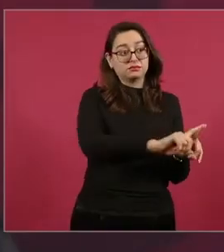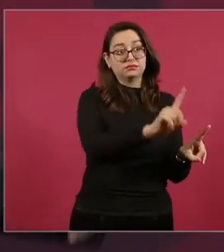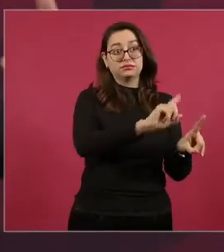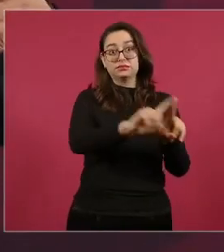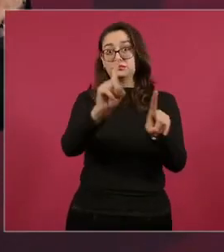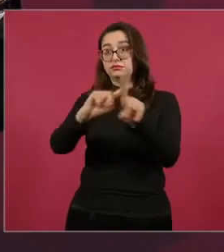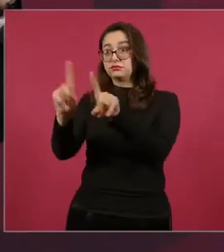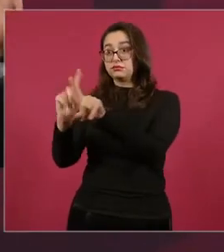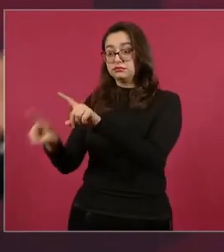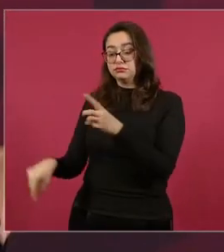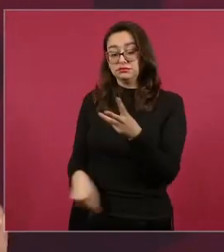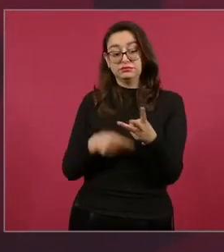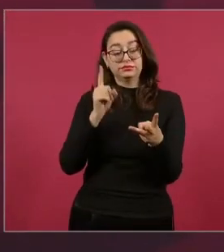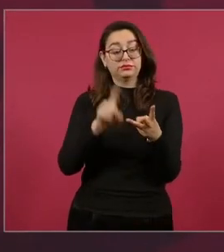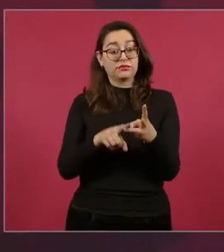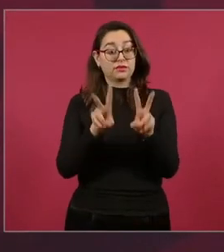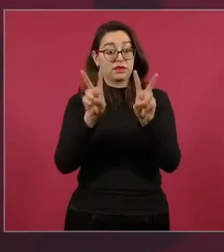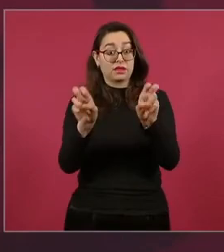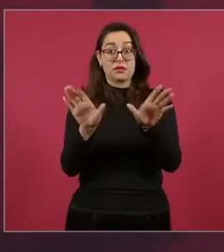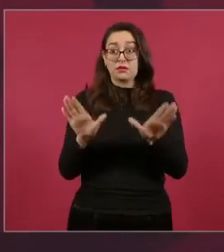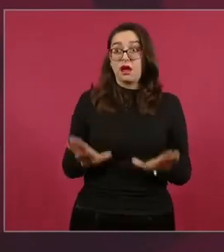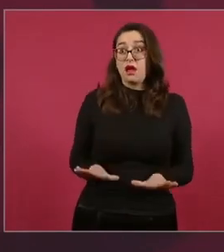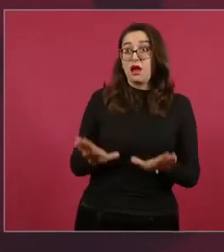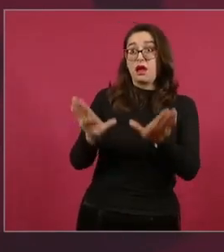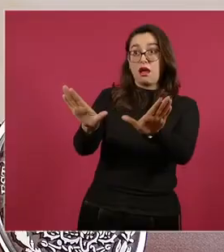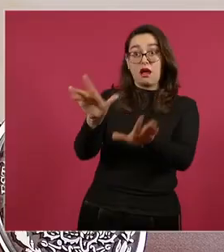y estamos avanzando mucho.